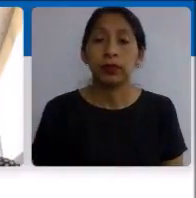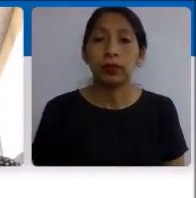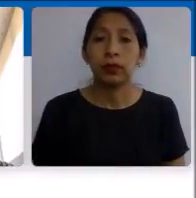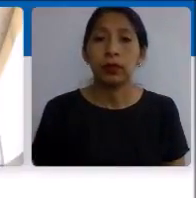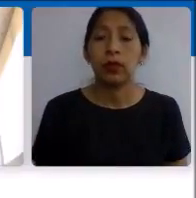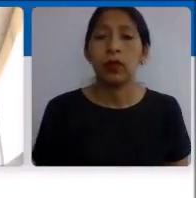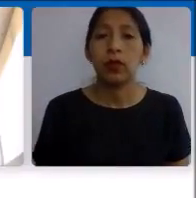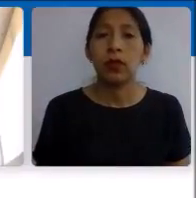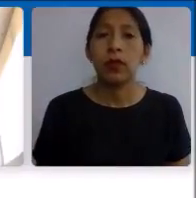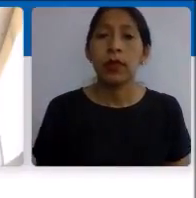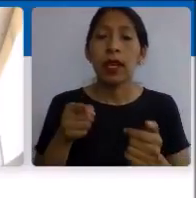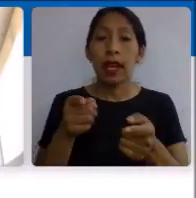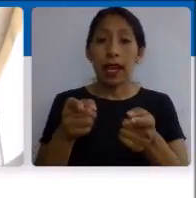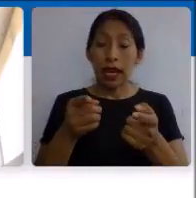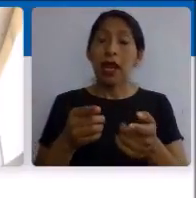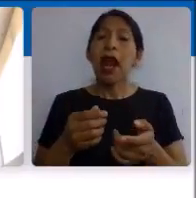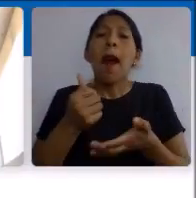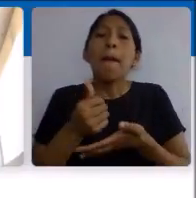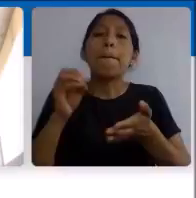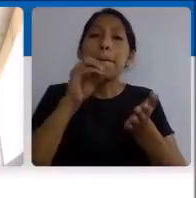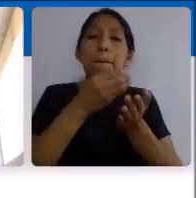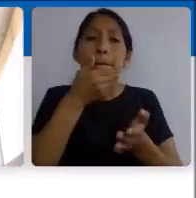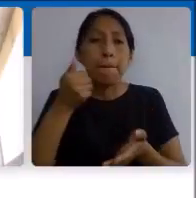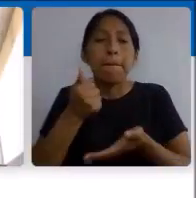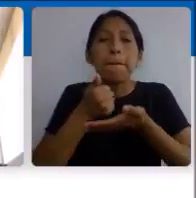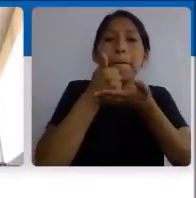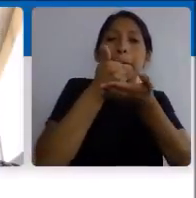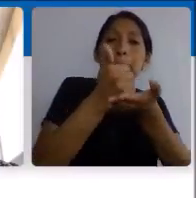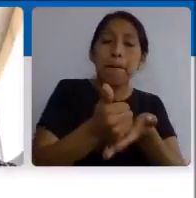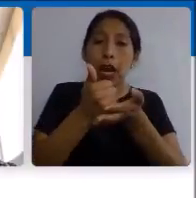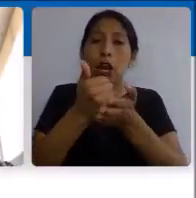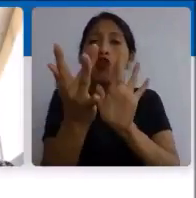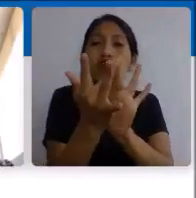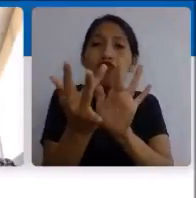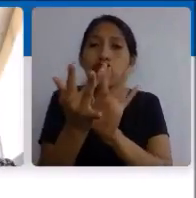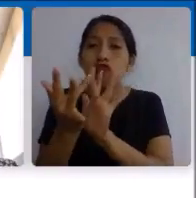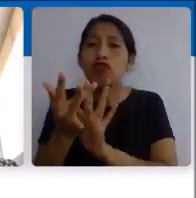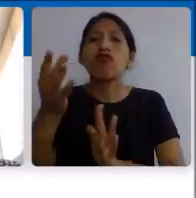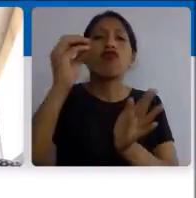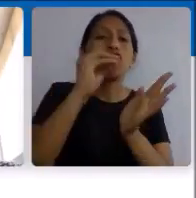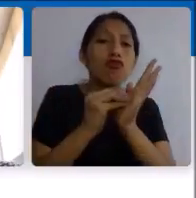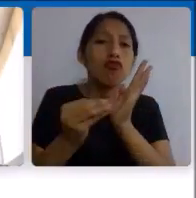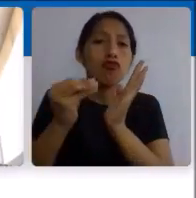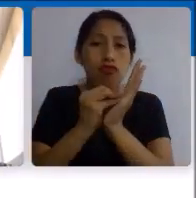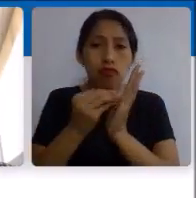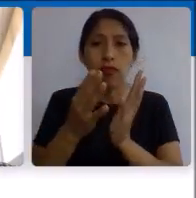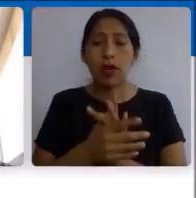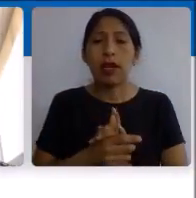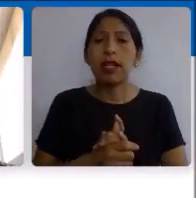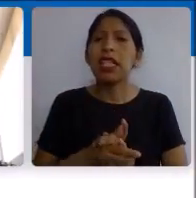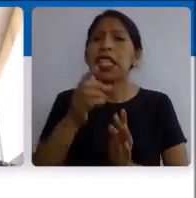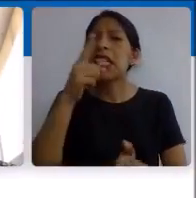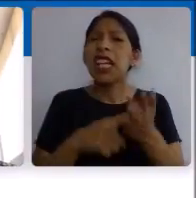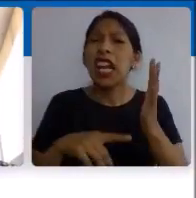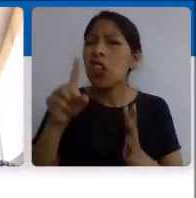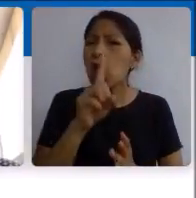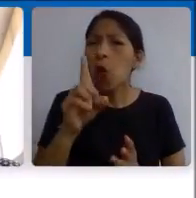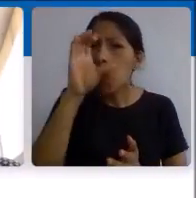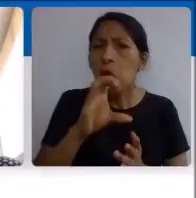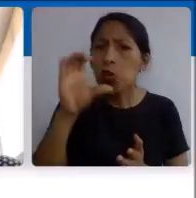le brinda una mayor oportunidad para generar mayores contactos, ¿no? ¿Qué es lo que no están buscando los compradores? La